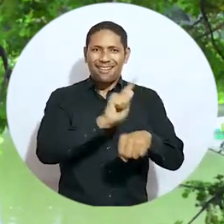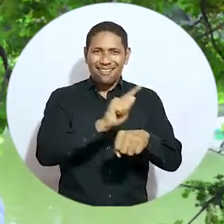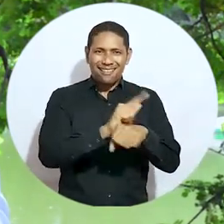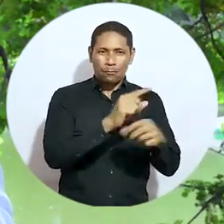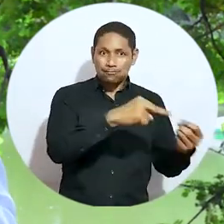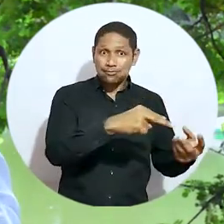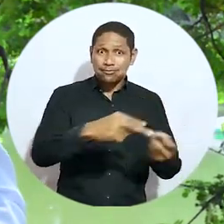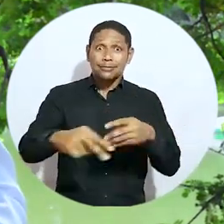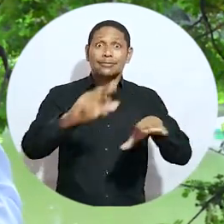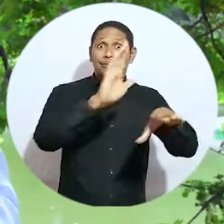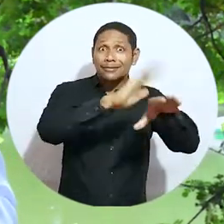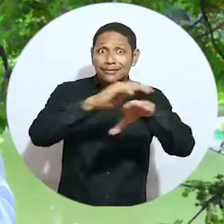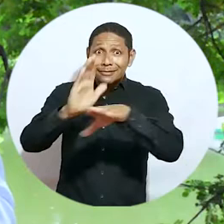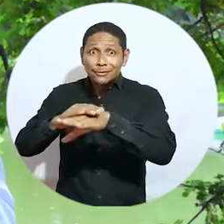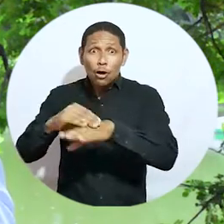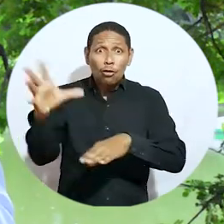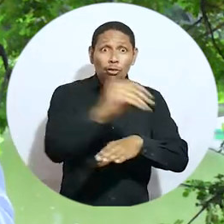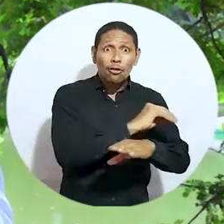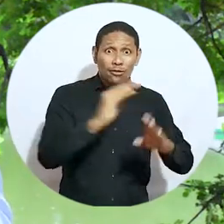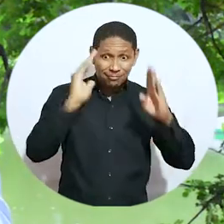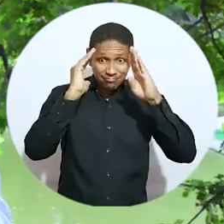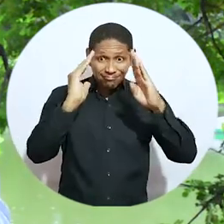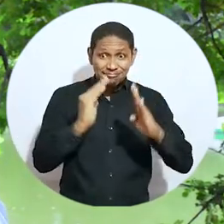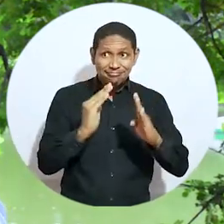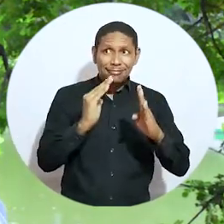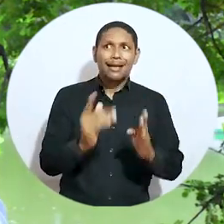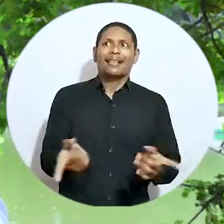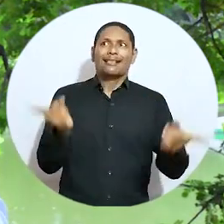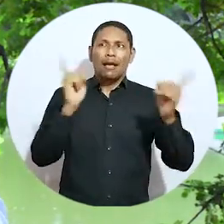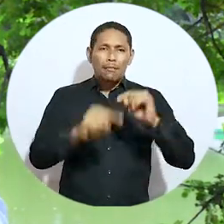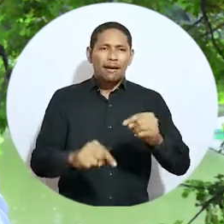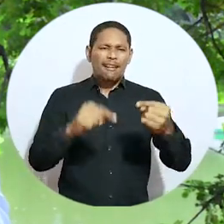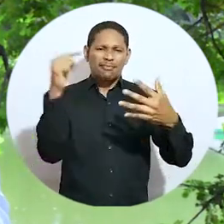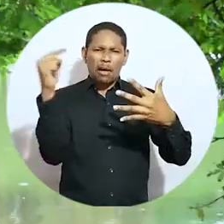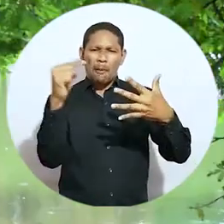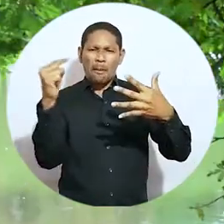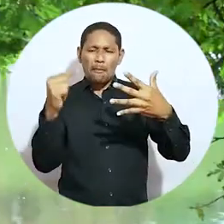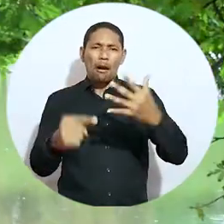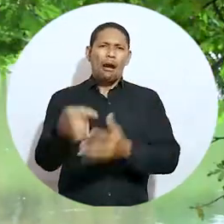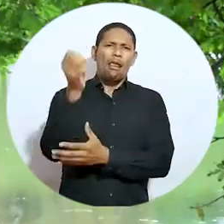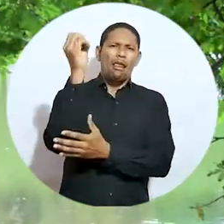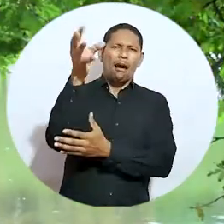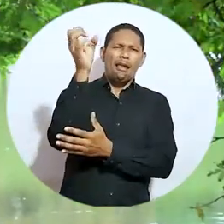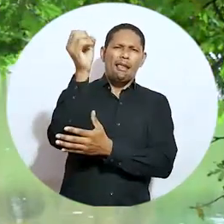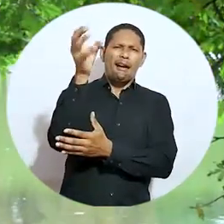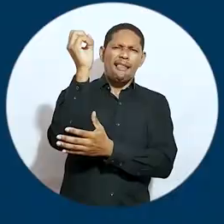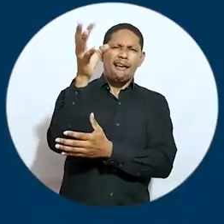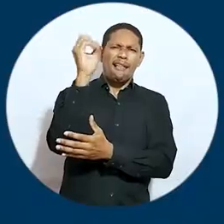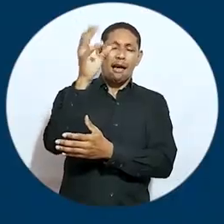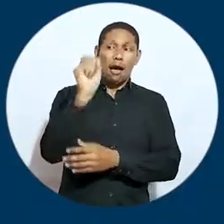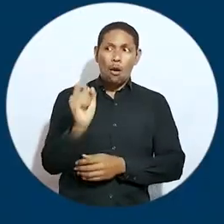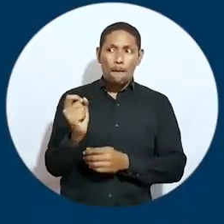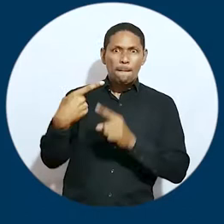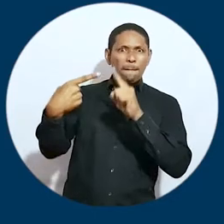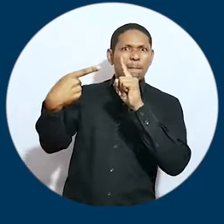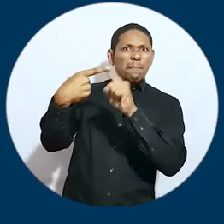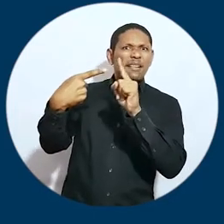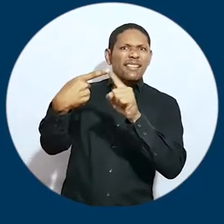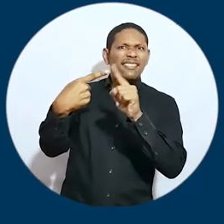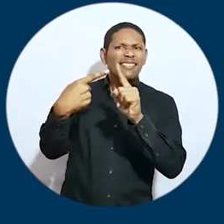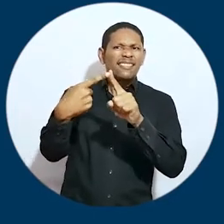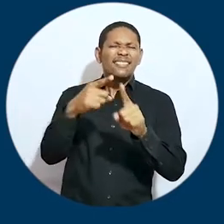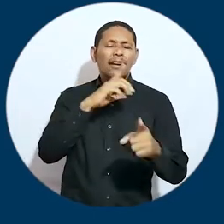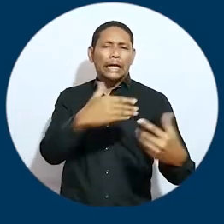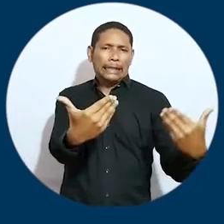Ciencias de la Educación. Los invitamos a que estén atentos porque también se van a transmitir las principales conferencias. La primera de